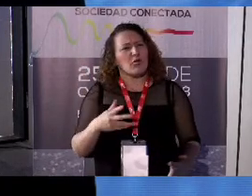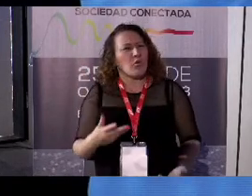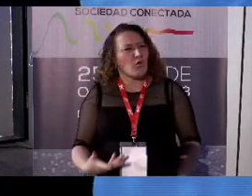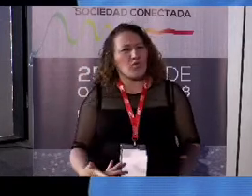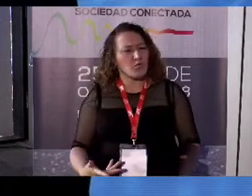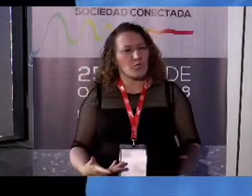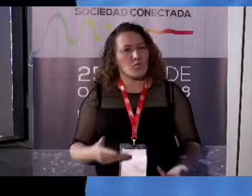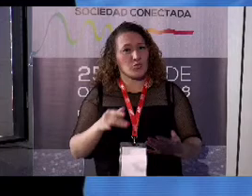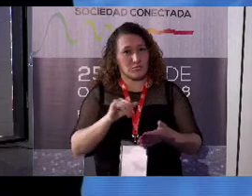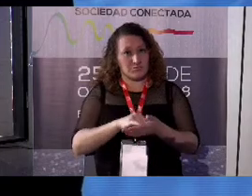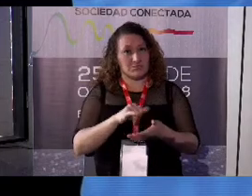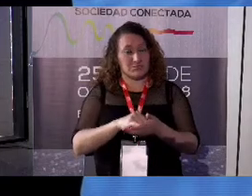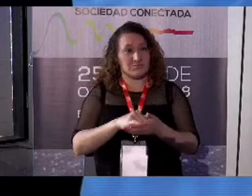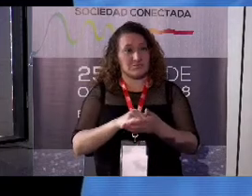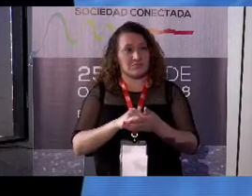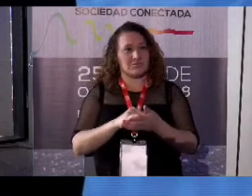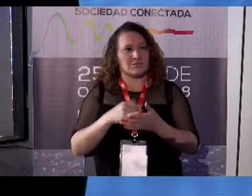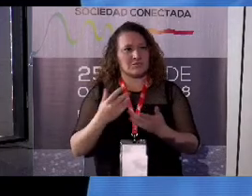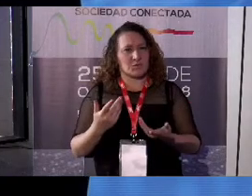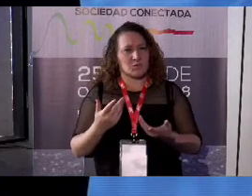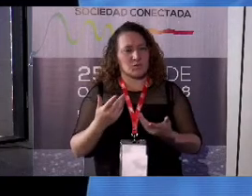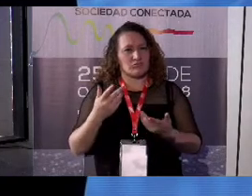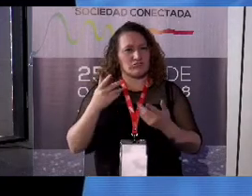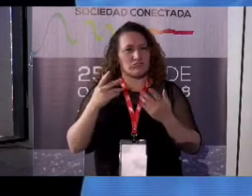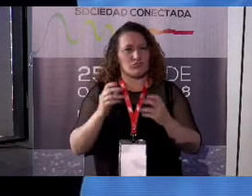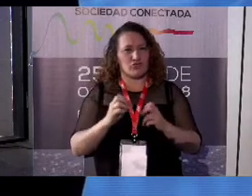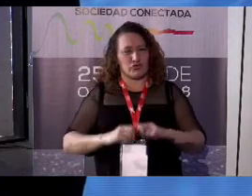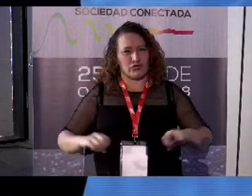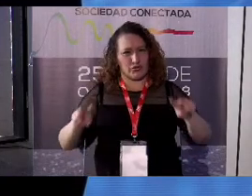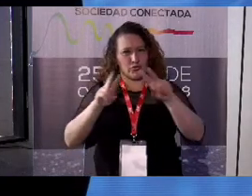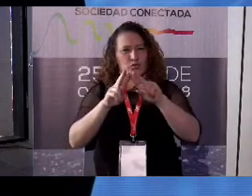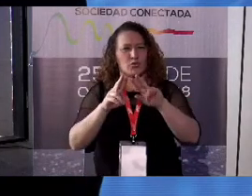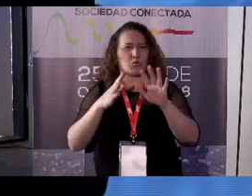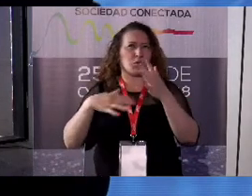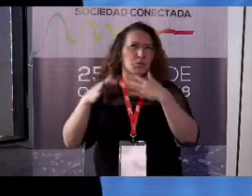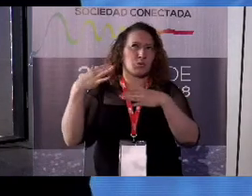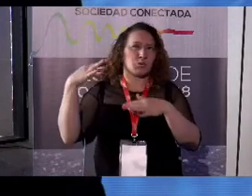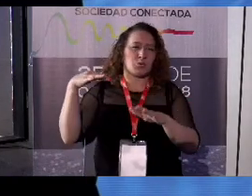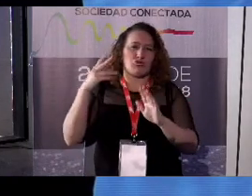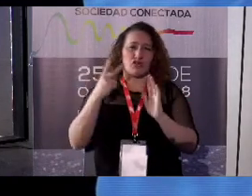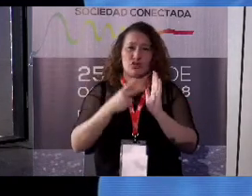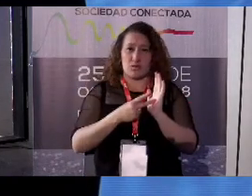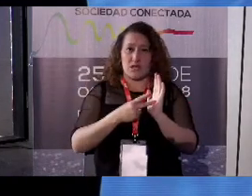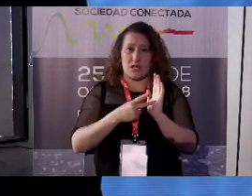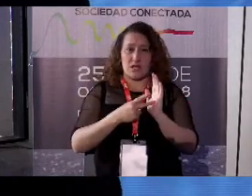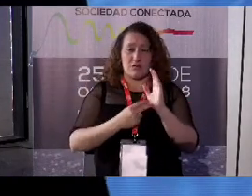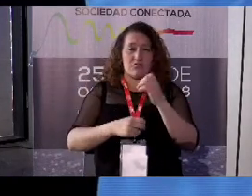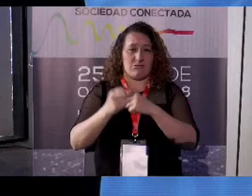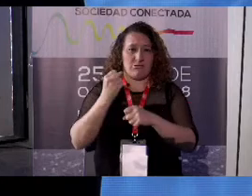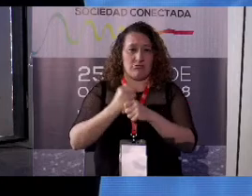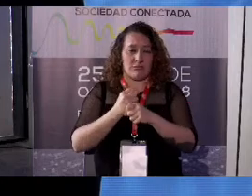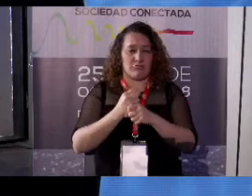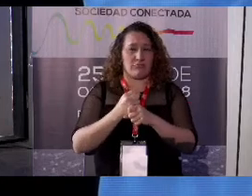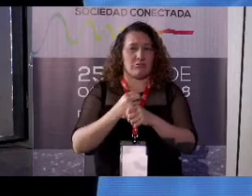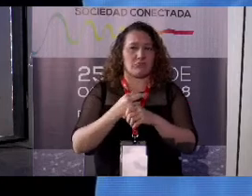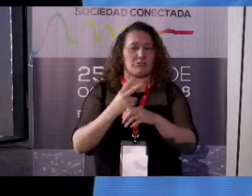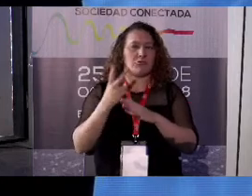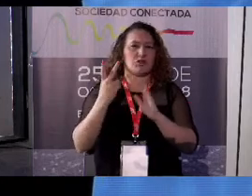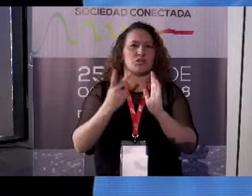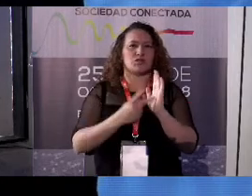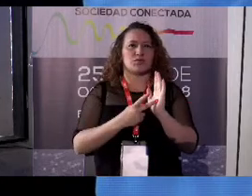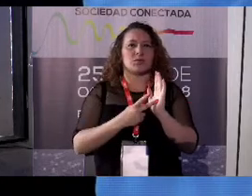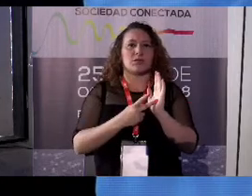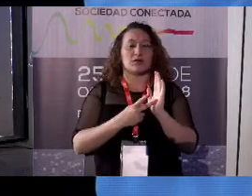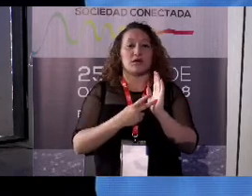dentro del contexto de Naciones Unidas allá por el año 2000 empezó el tema a